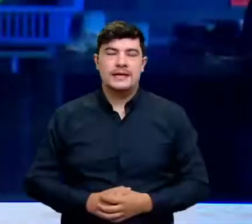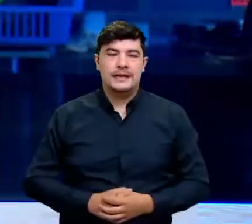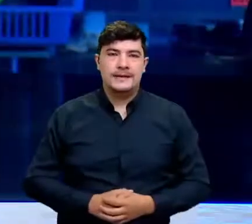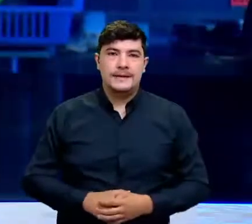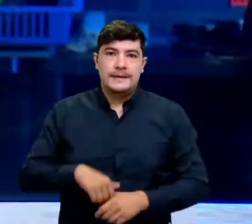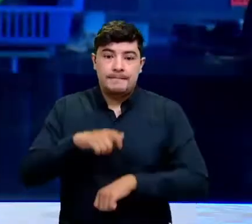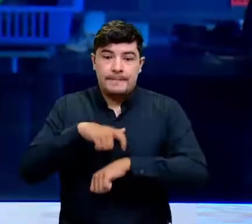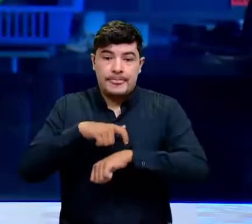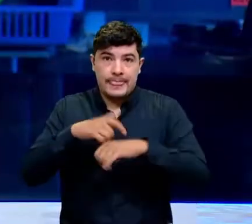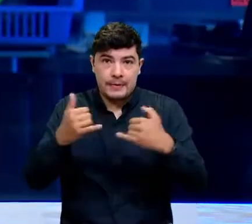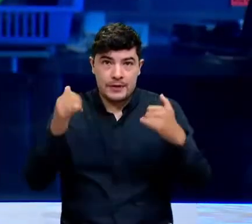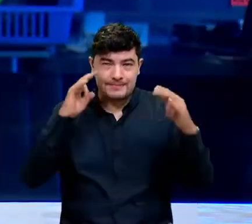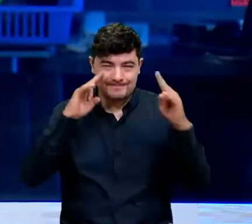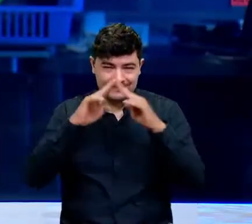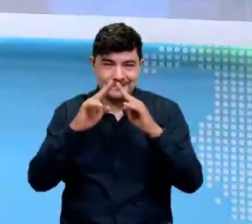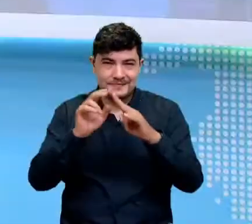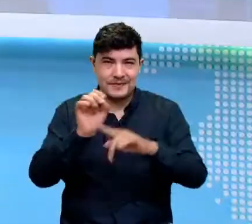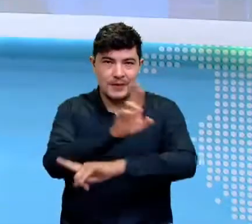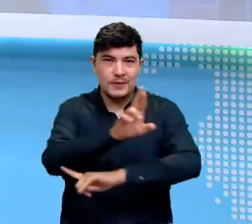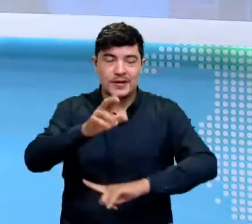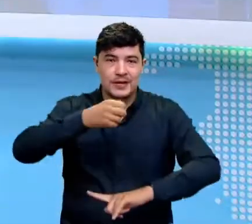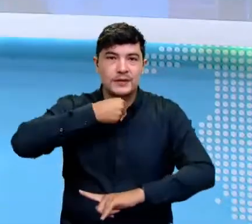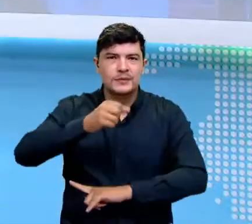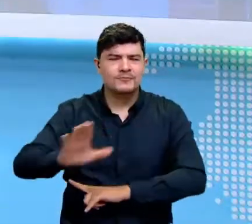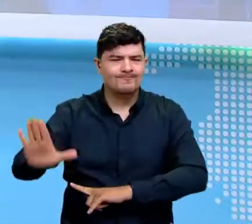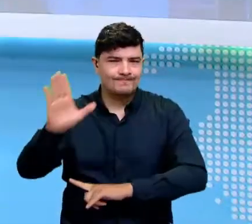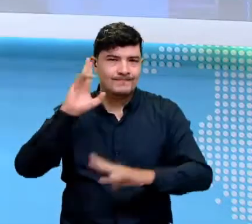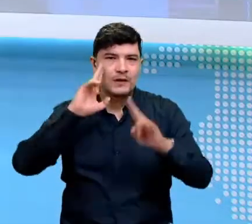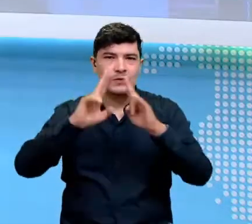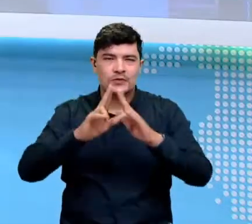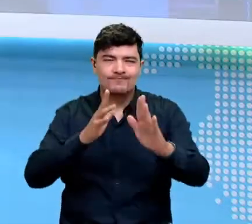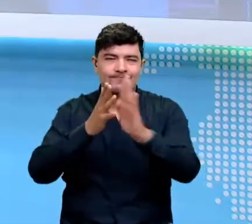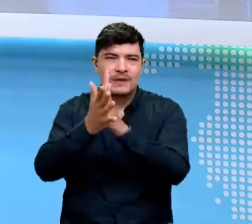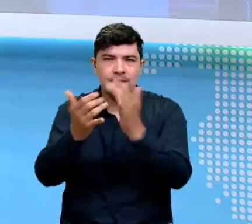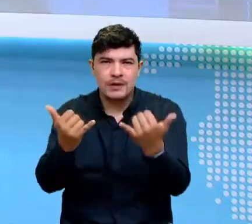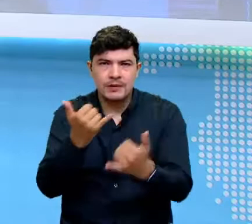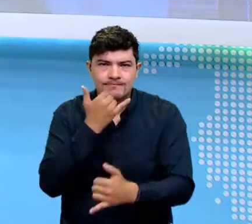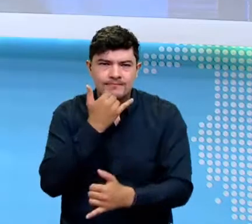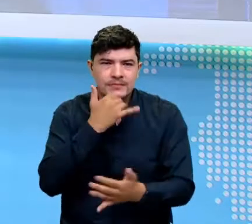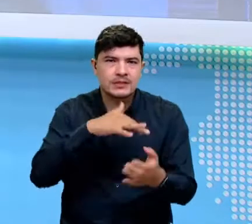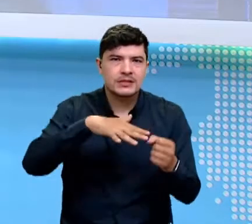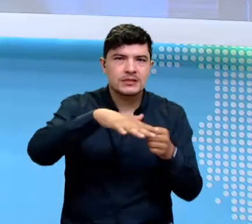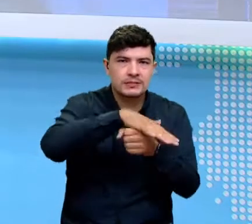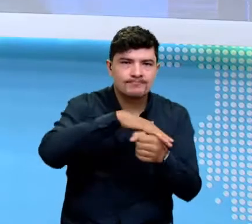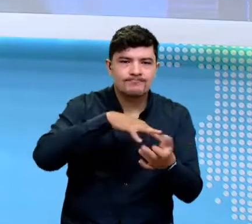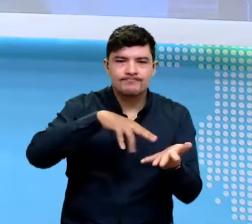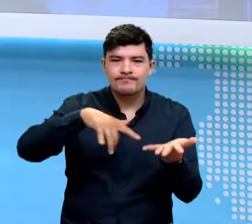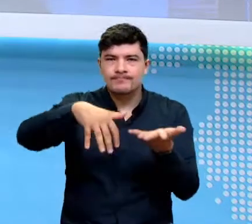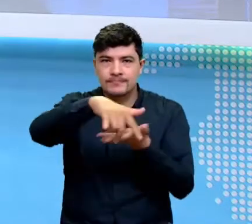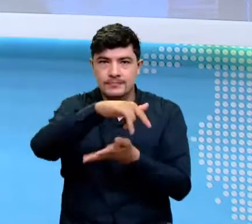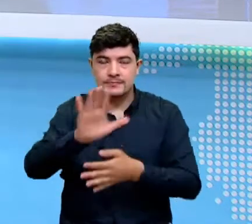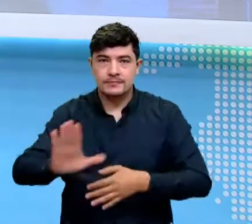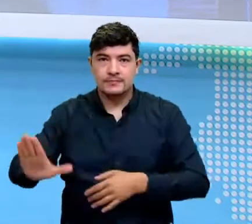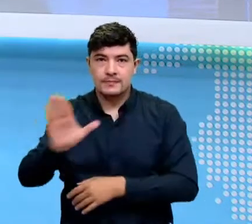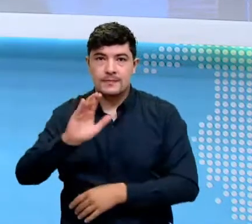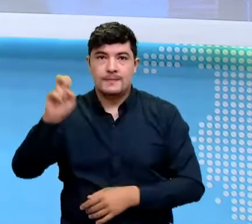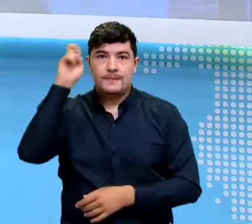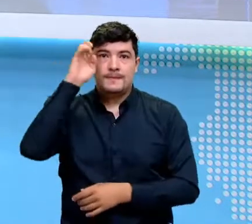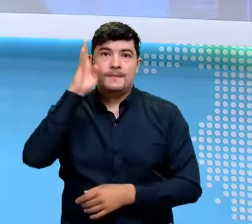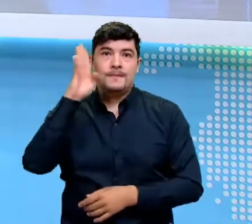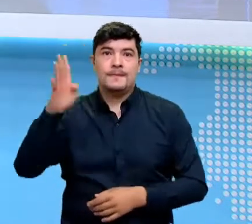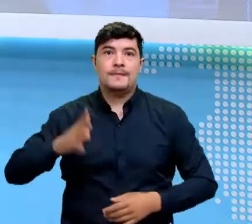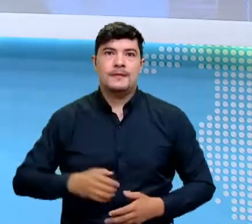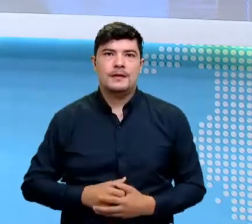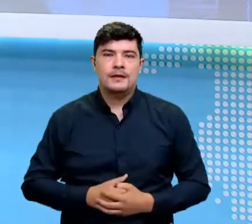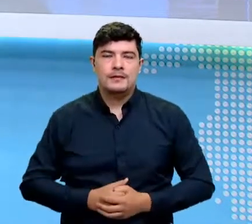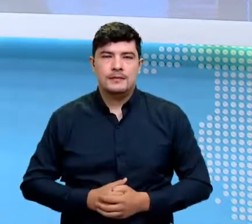por estar hasta ahora con nosotros en Oriente Noticias, para estar al tanto de todo lo que sucede en el Oriente colombiano. Y es difícil la situación por cuenta de las intensas lluvias que